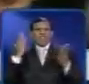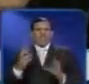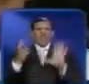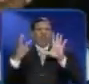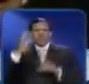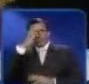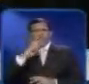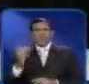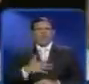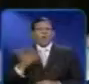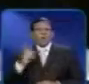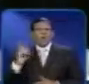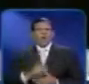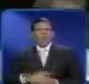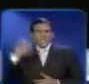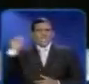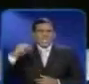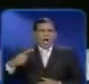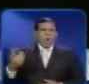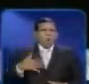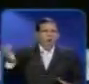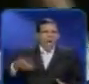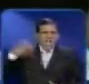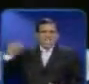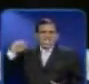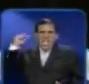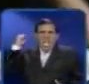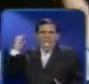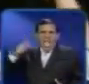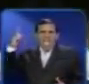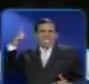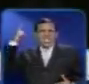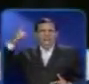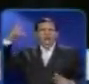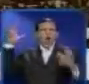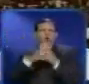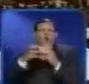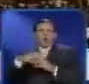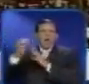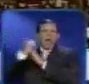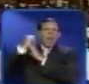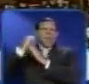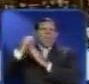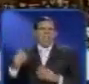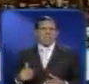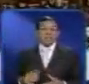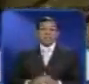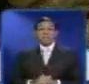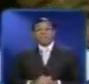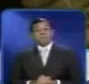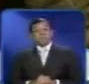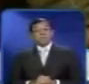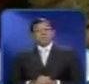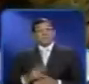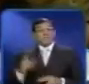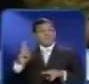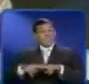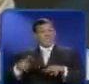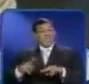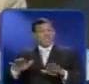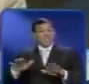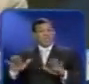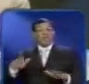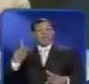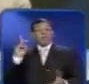8 años no puede s puede s puede dirigir a un grupo y si puede ser líder en un acto con participación de infantes se